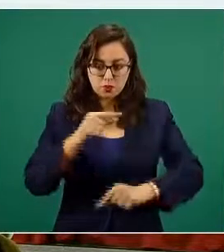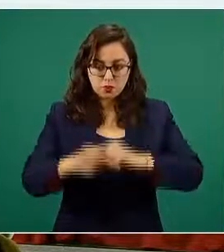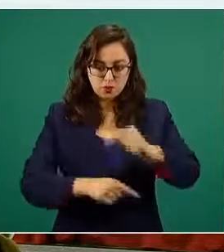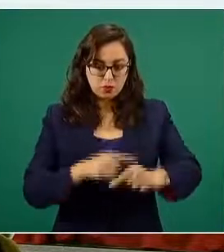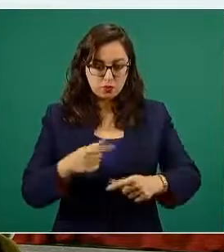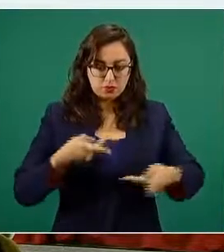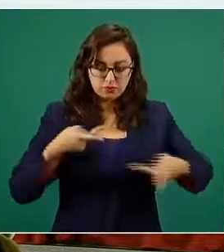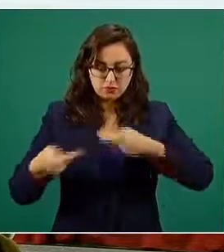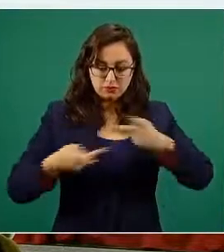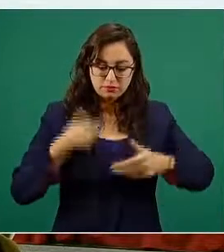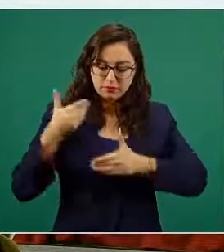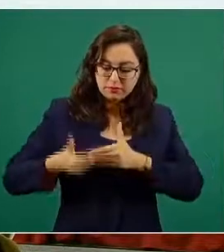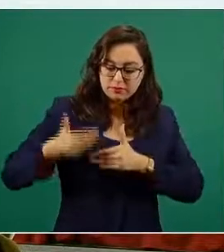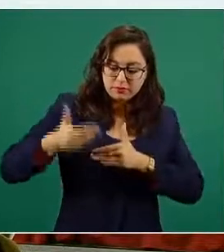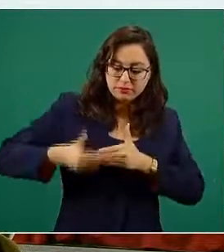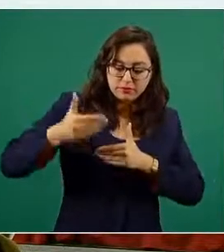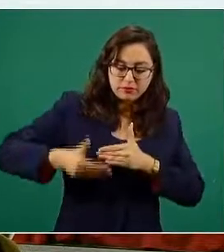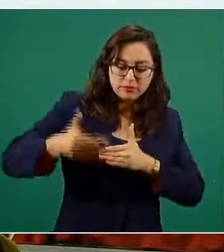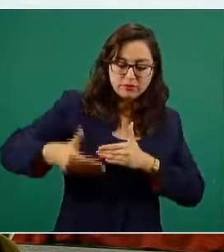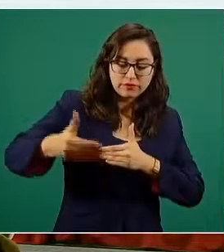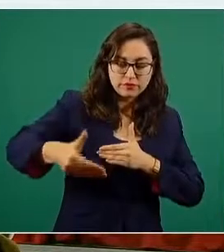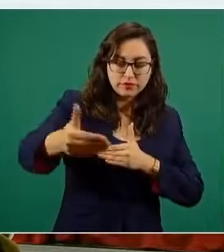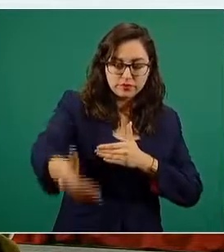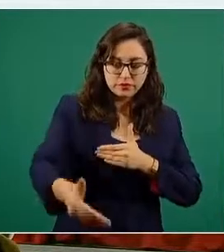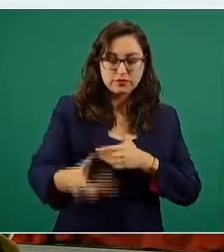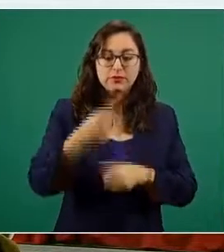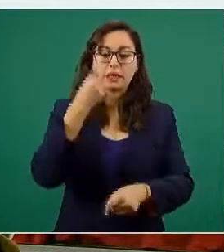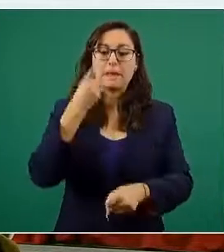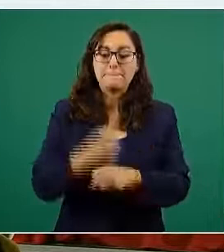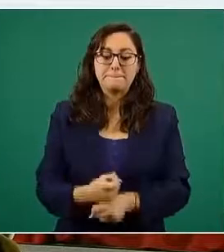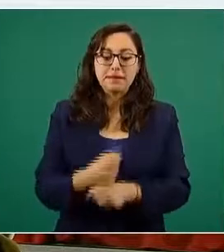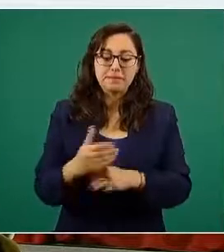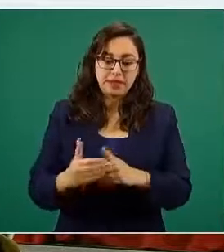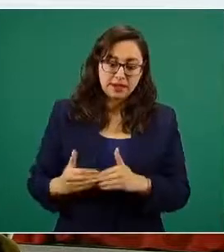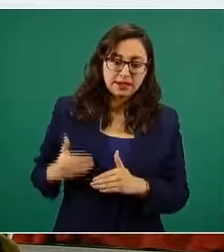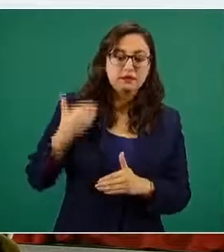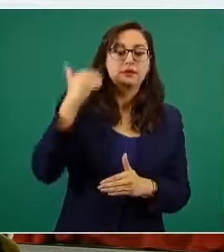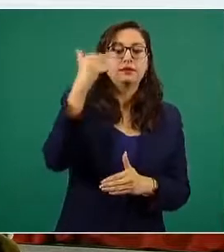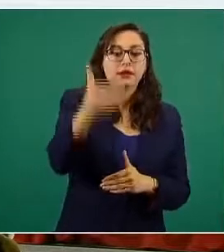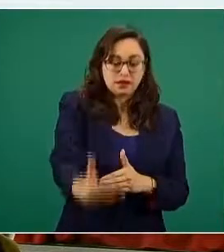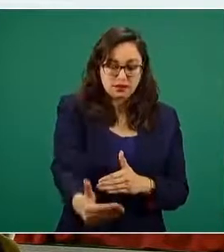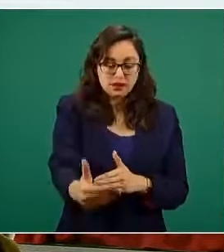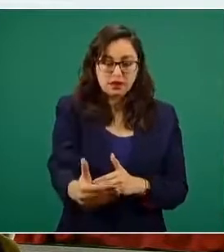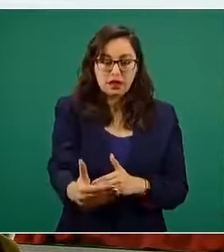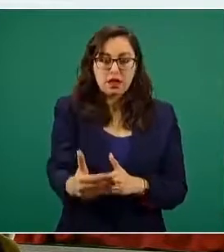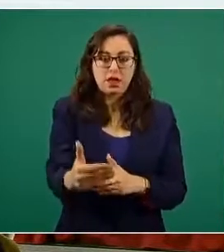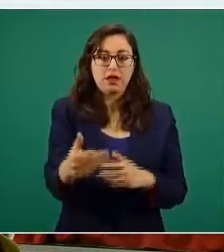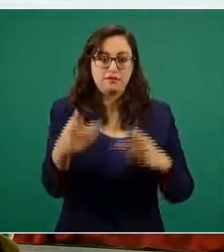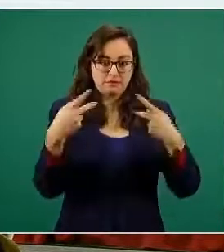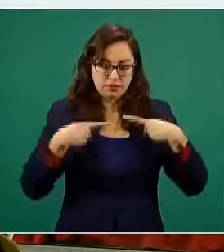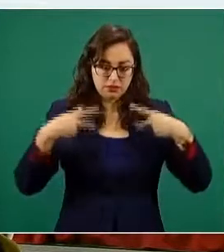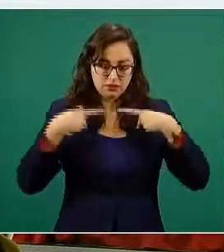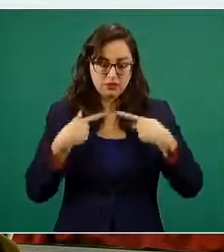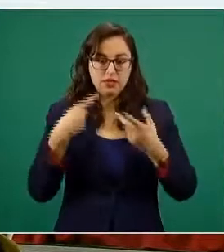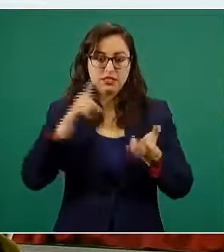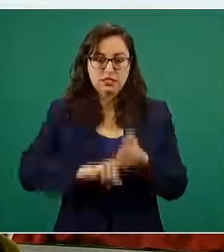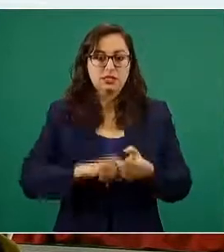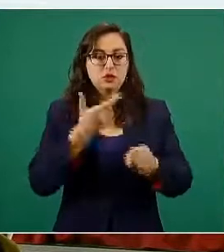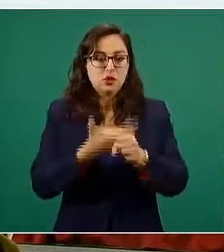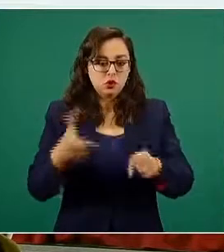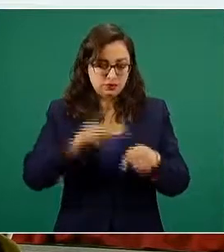está planeada que vaya progresando en esta primera fase, sobre todo en la que se está vacunando al personal de